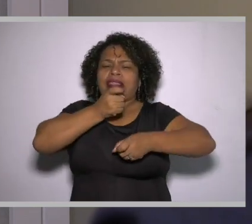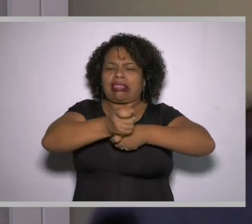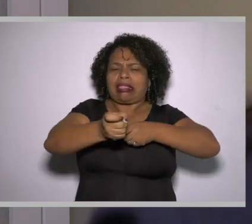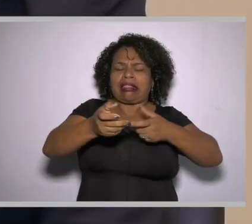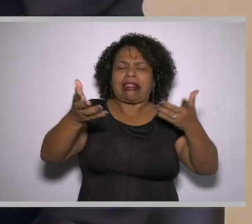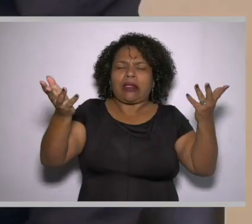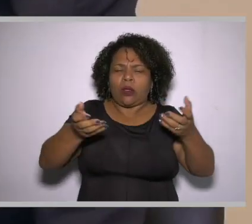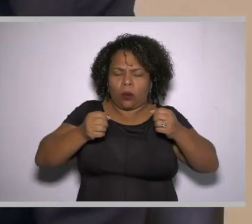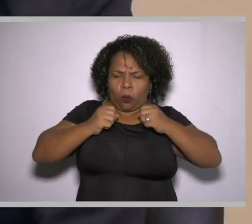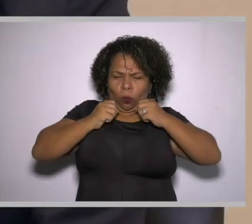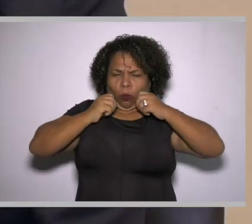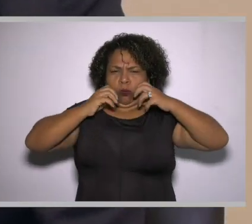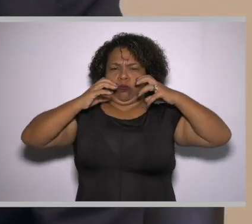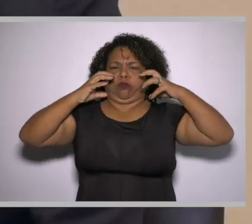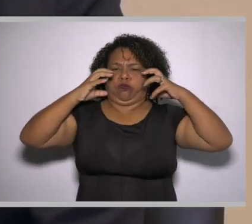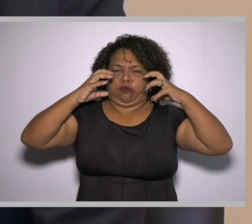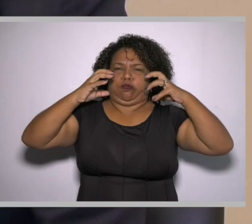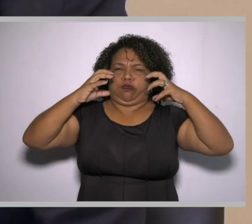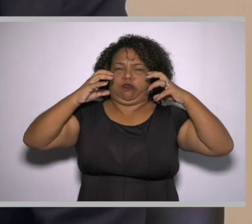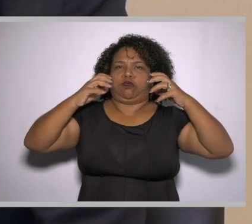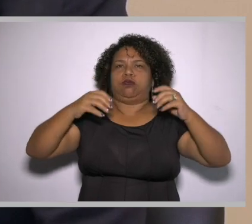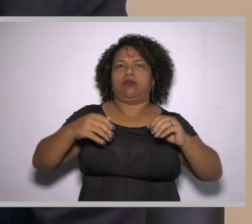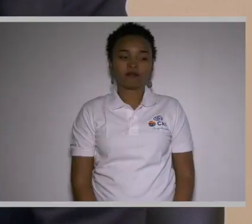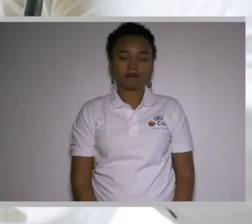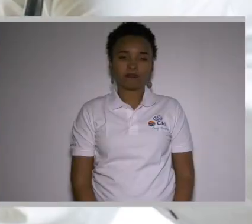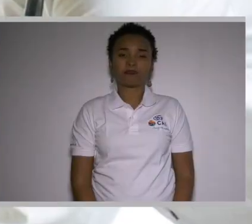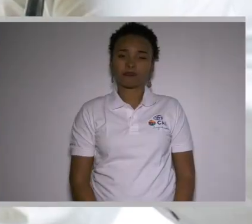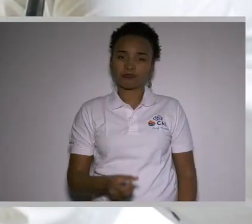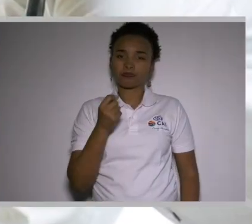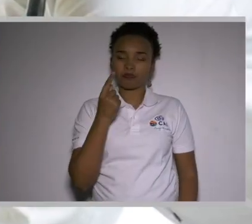inflaman. ¿En qué consiste la adenoiditis?